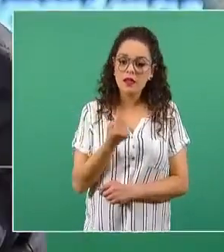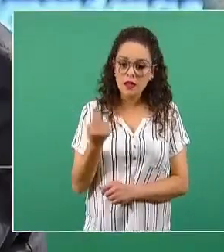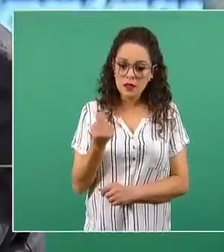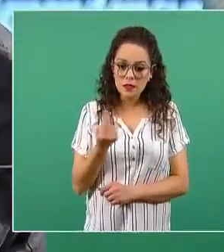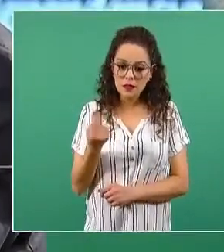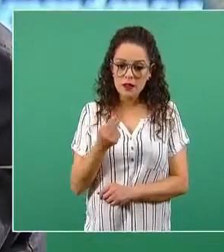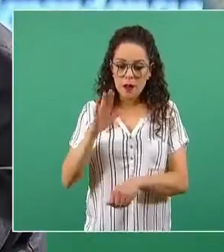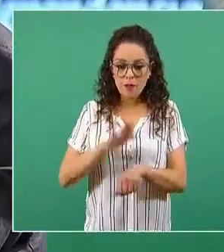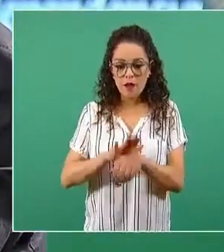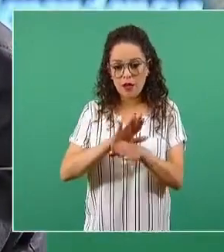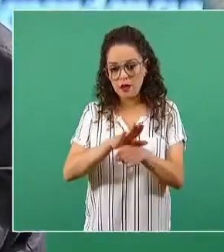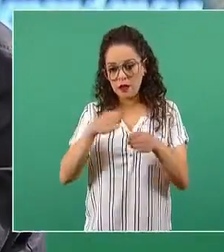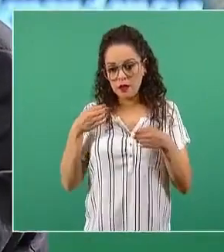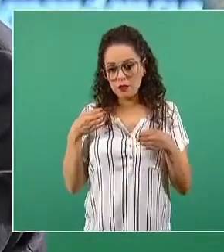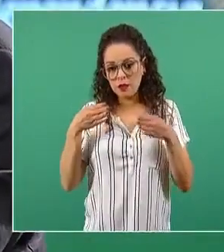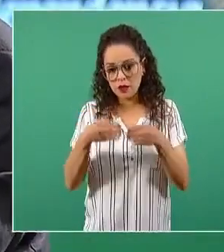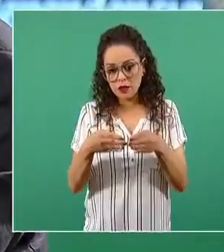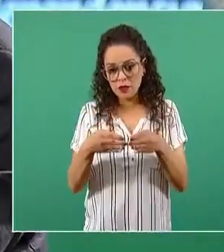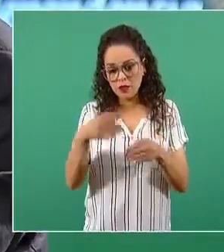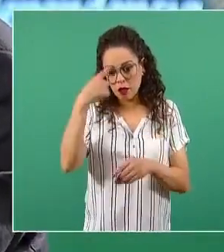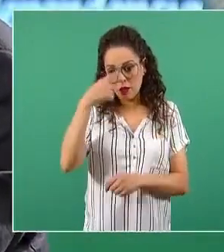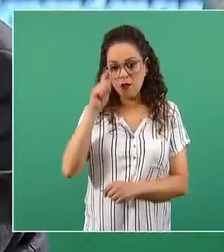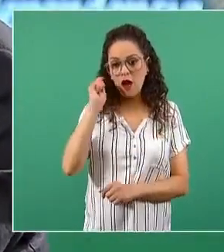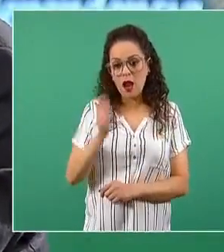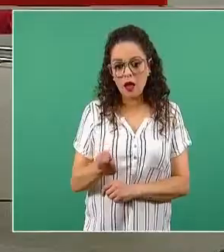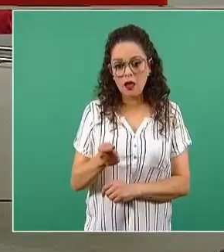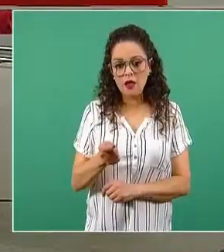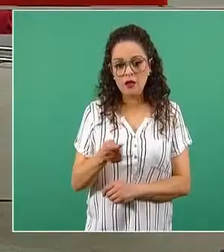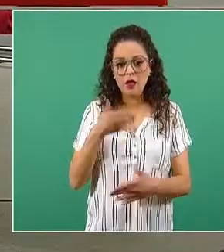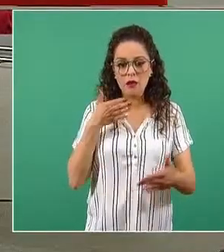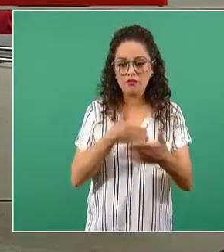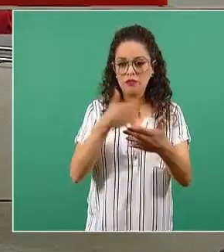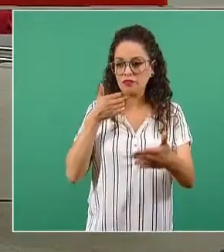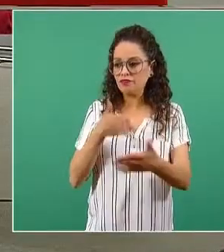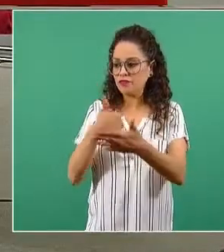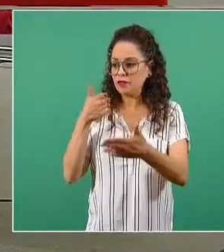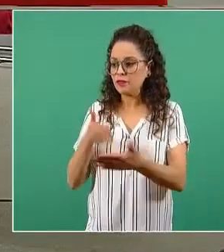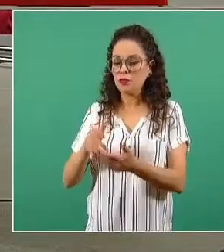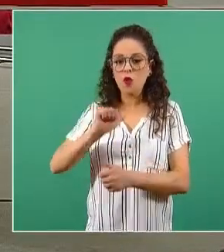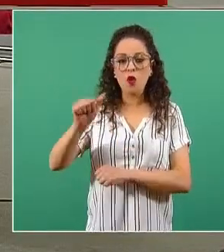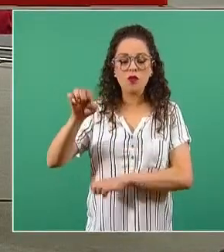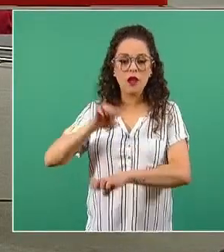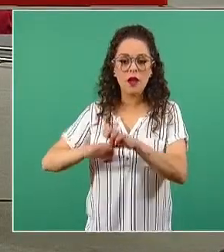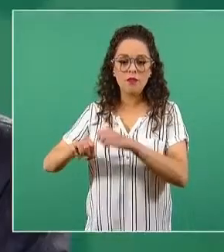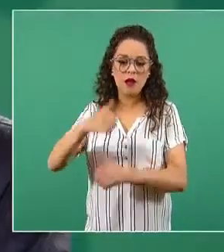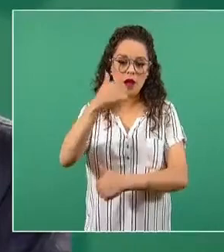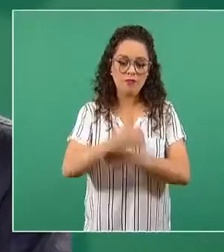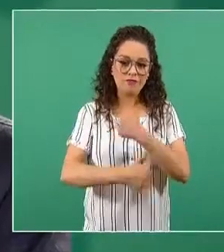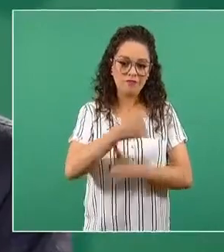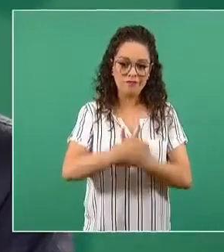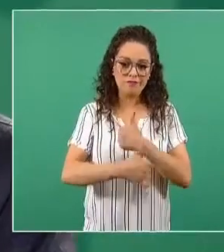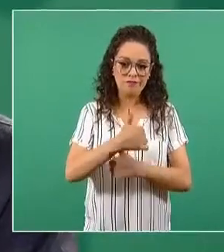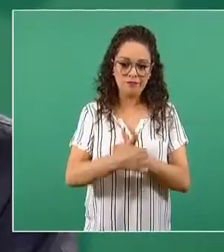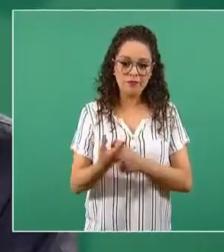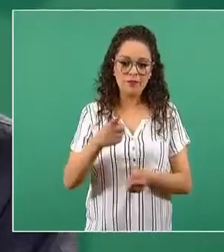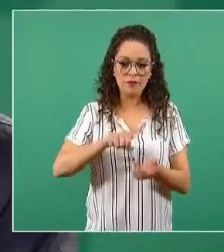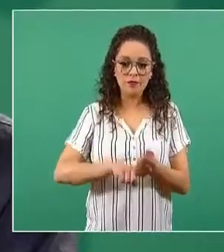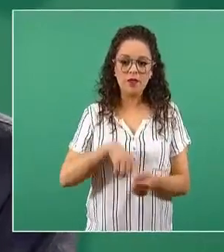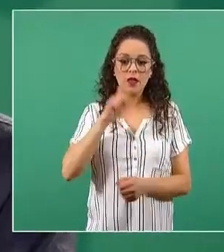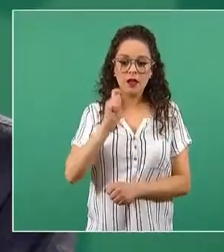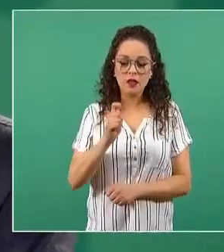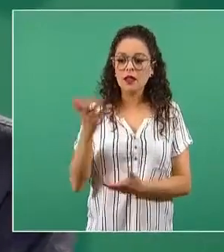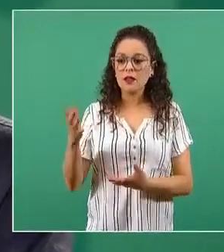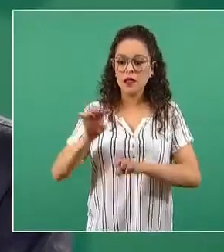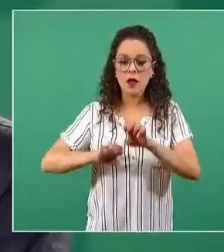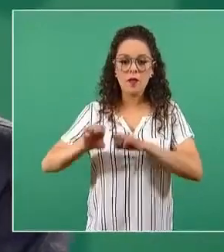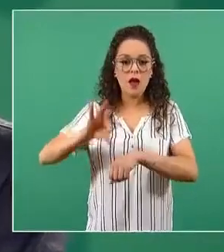dedicatorias específicas para hacerle la vida difícil a los competidores del oligopolio de la industria farmacéutica